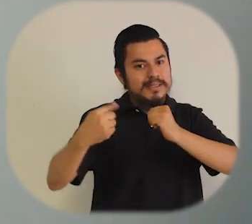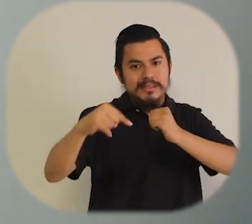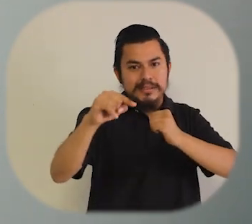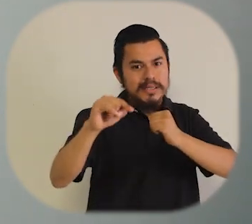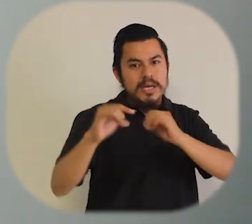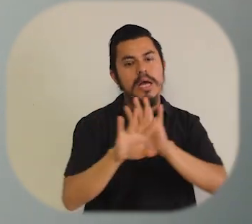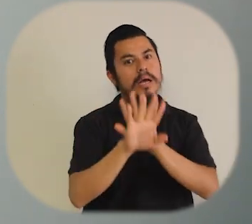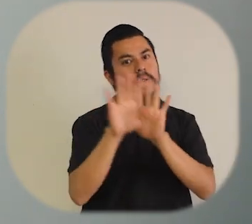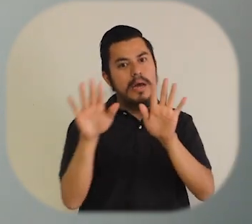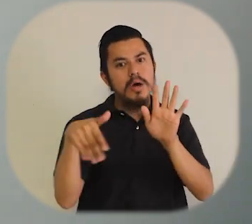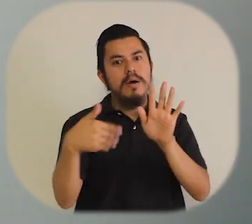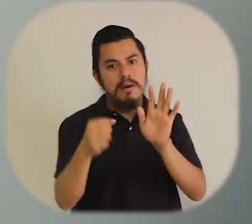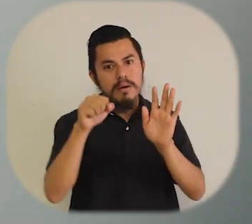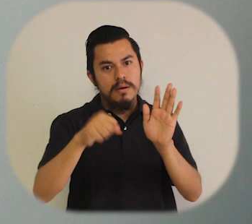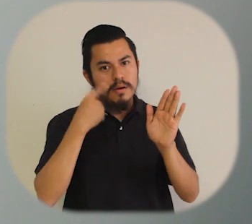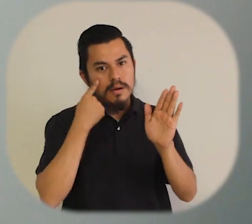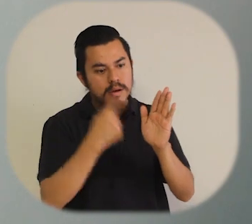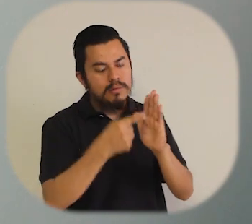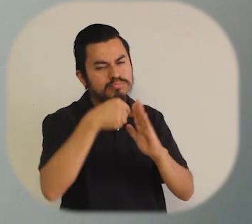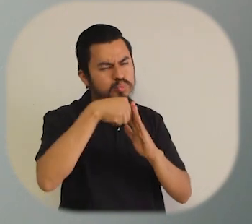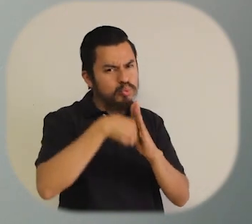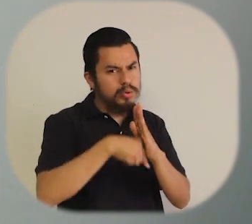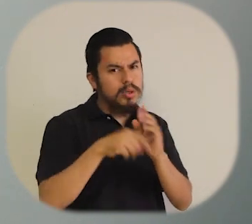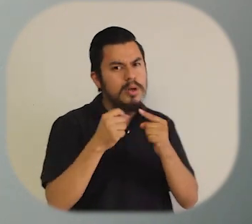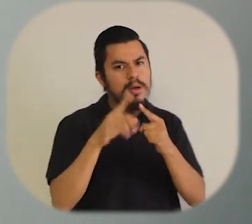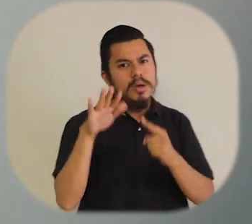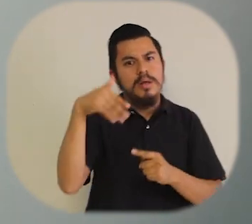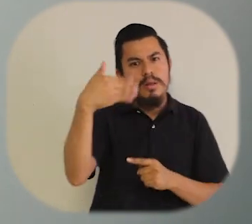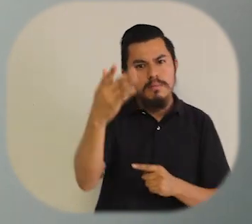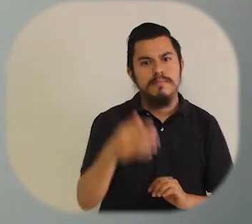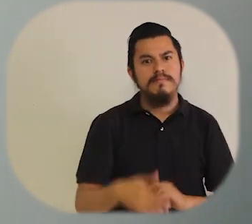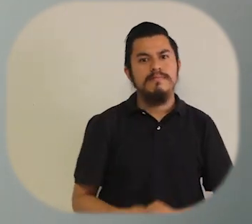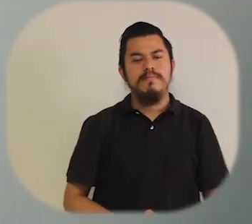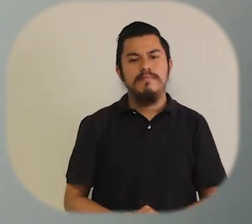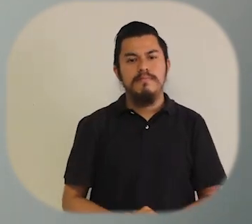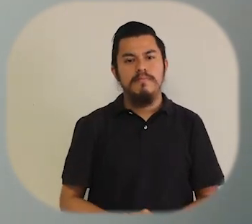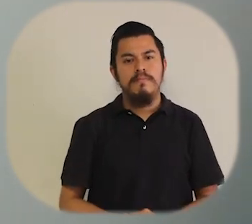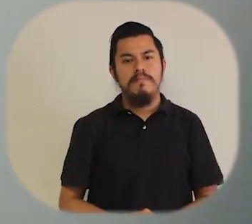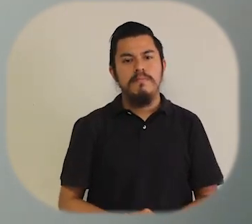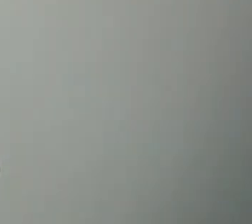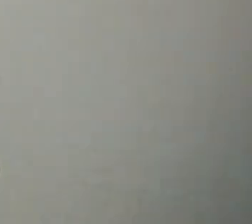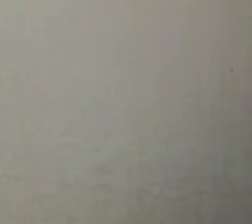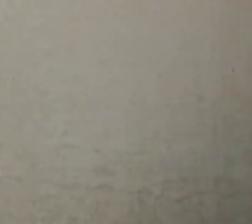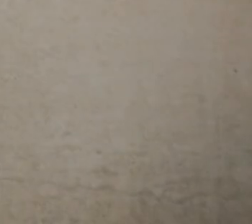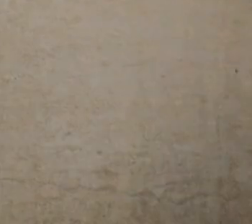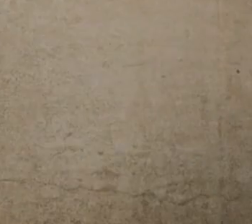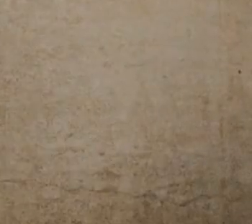imagen de Dios hay puntos más específicos. Esto los podremos describir en el siguiente tiempo.